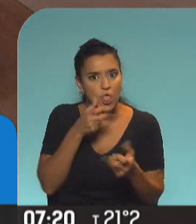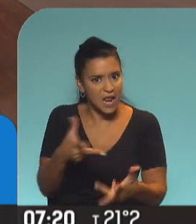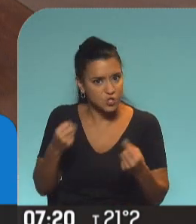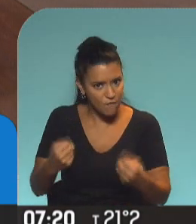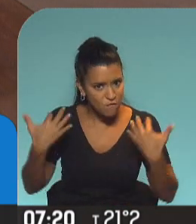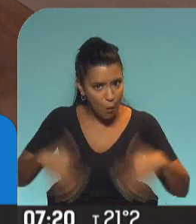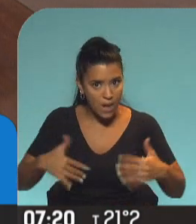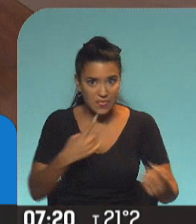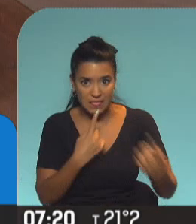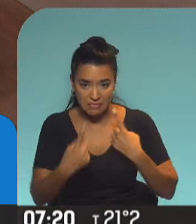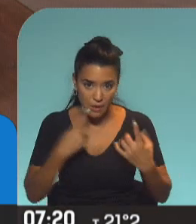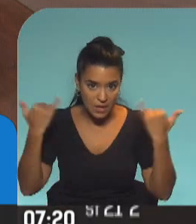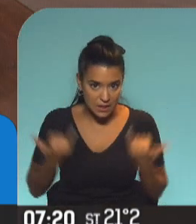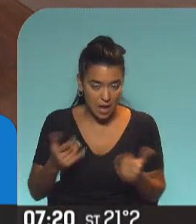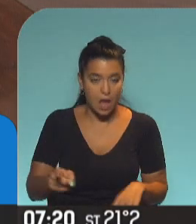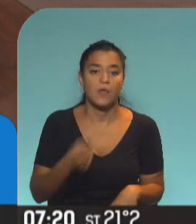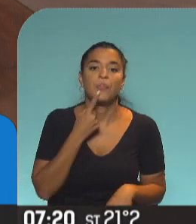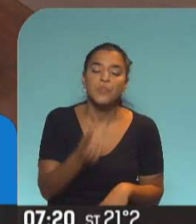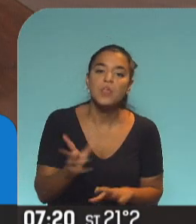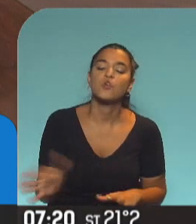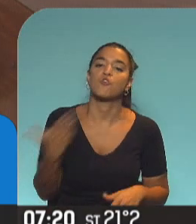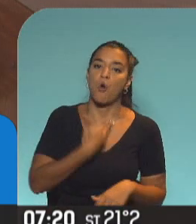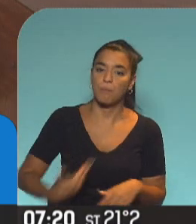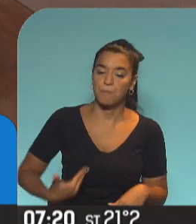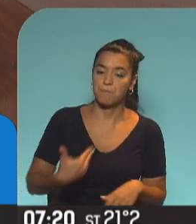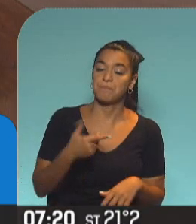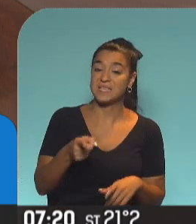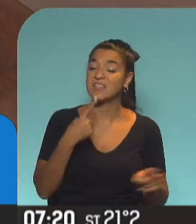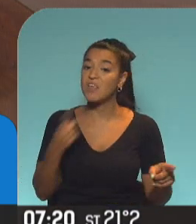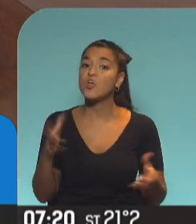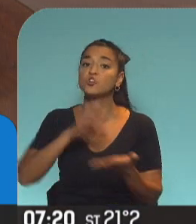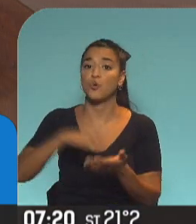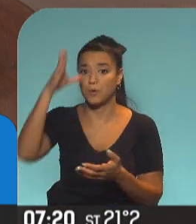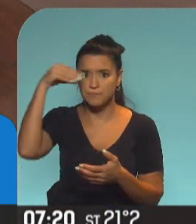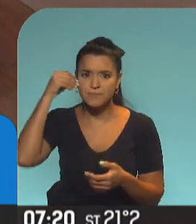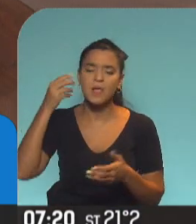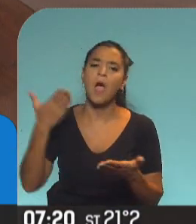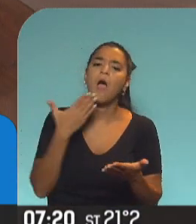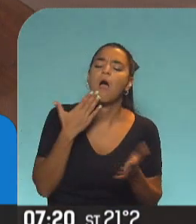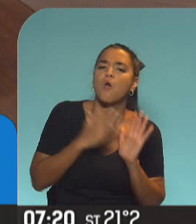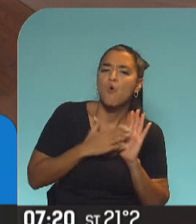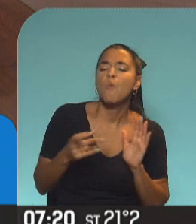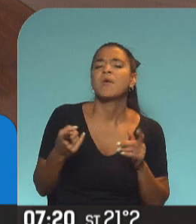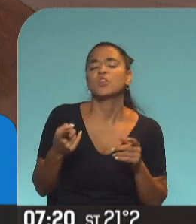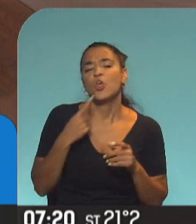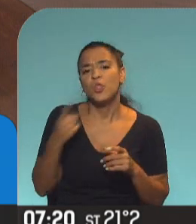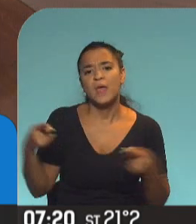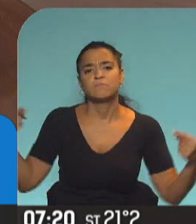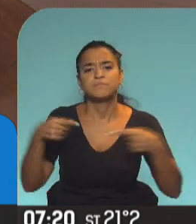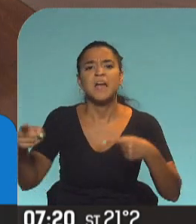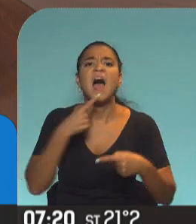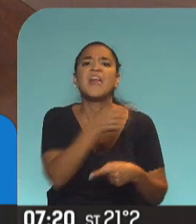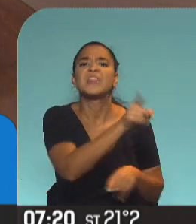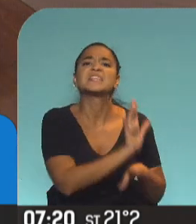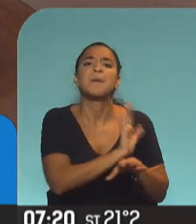contundentes en esta entrevista. Habló de Cristina Fernández de Kirchner y de este argumento insistente de la oposición que lo que se busca es la impunidad para